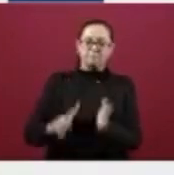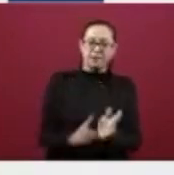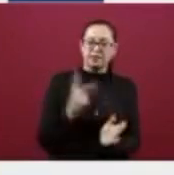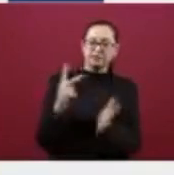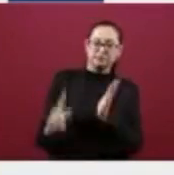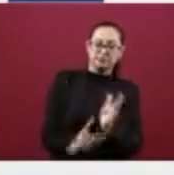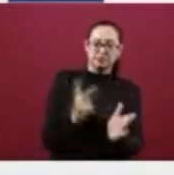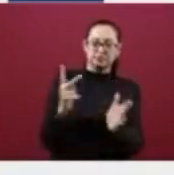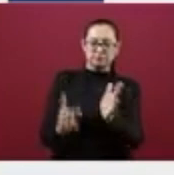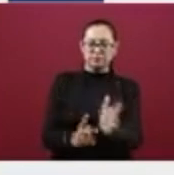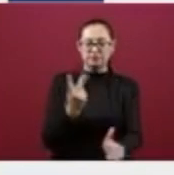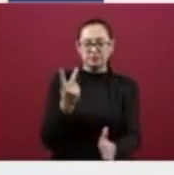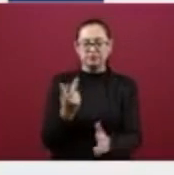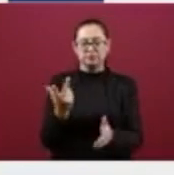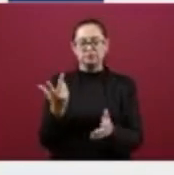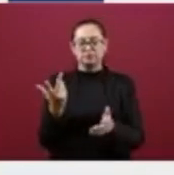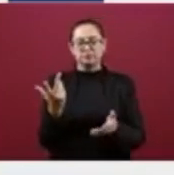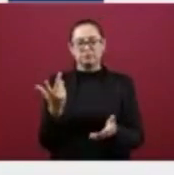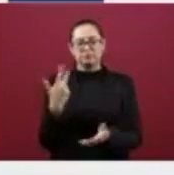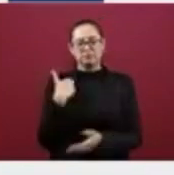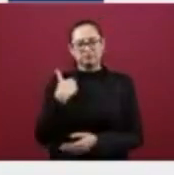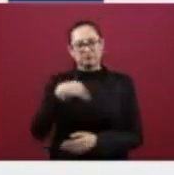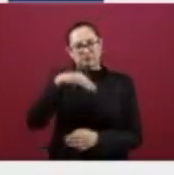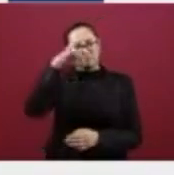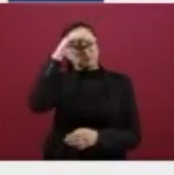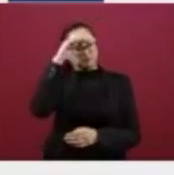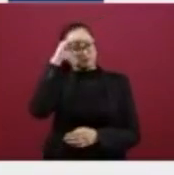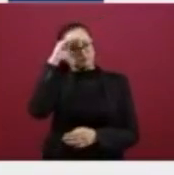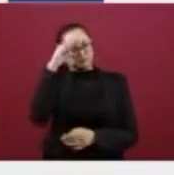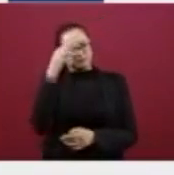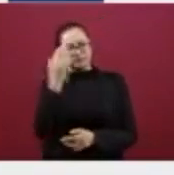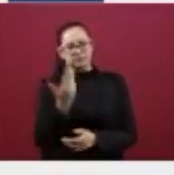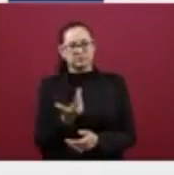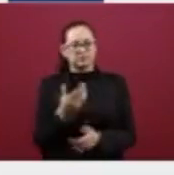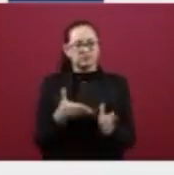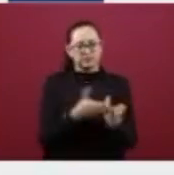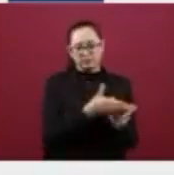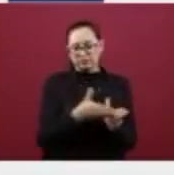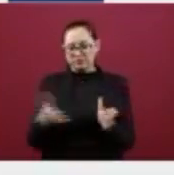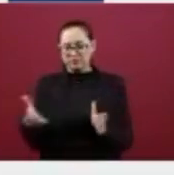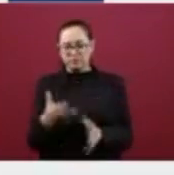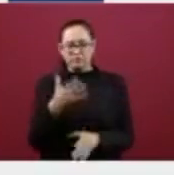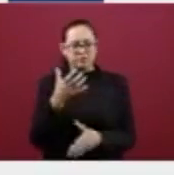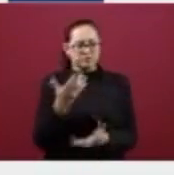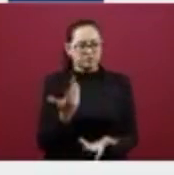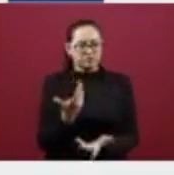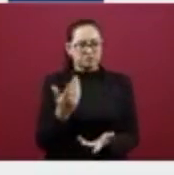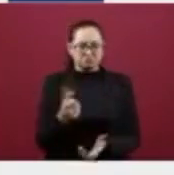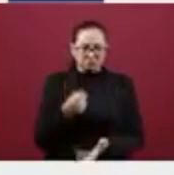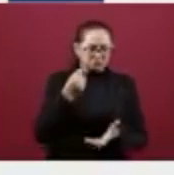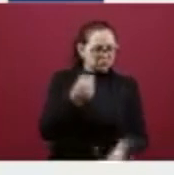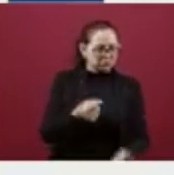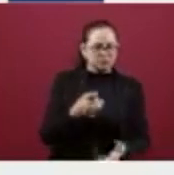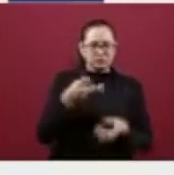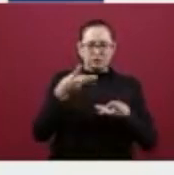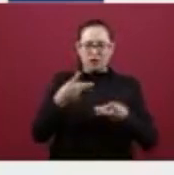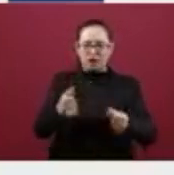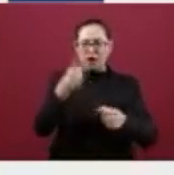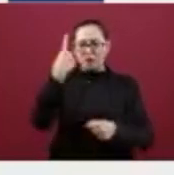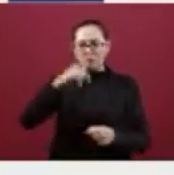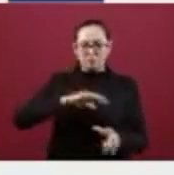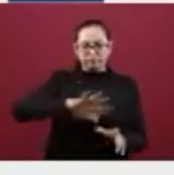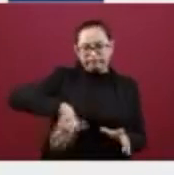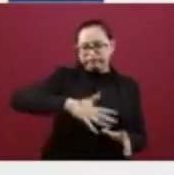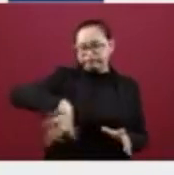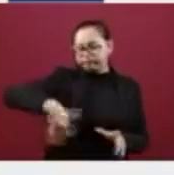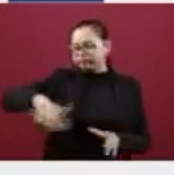pensar que no cayó la inversión en exploración en esos años. Sin embargo, lo relevante de